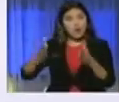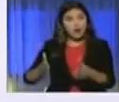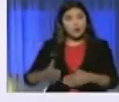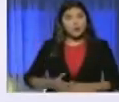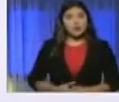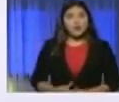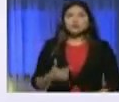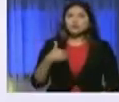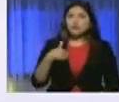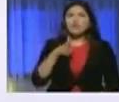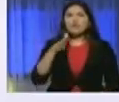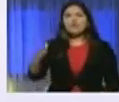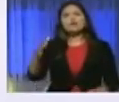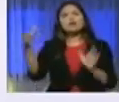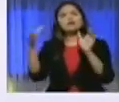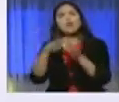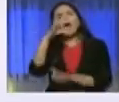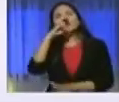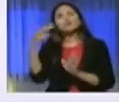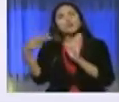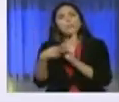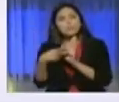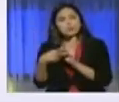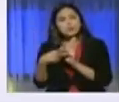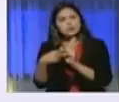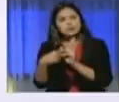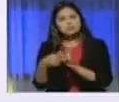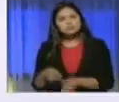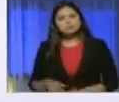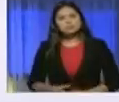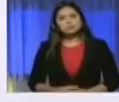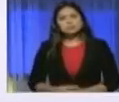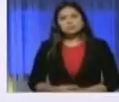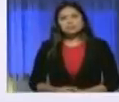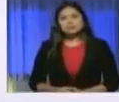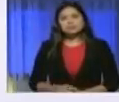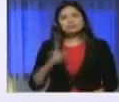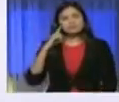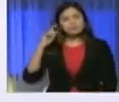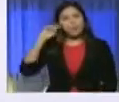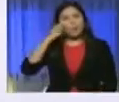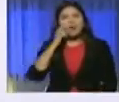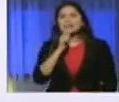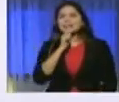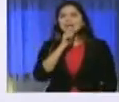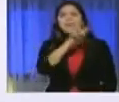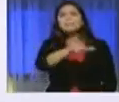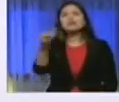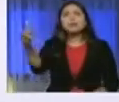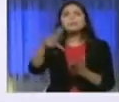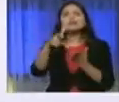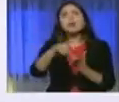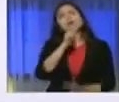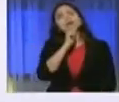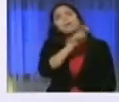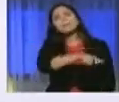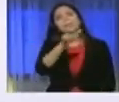Yo estuve en una reunión en el año 2000. No se me olvida quiénes participaron ahí.